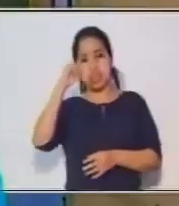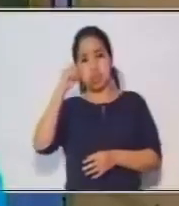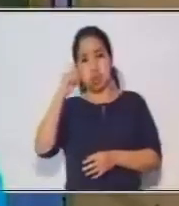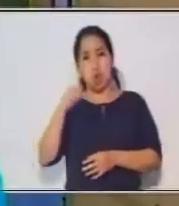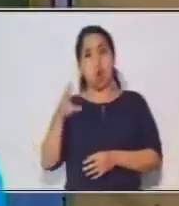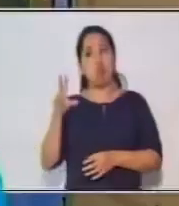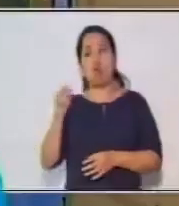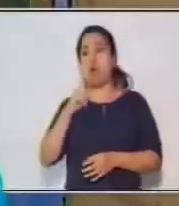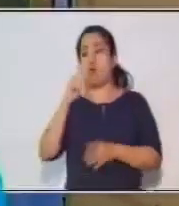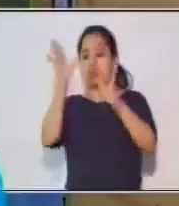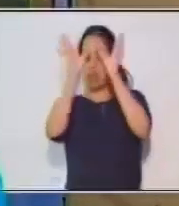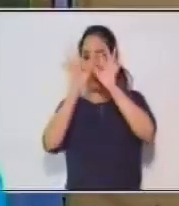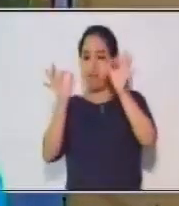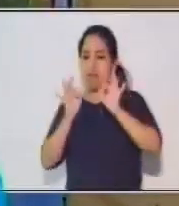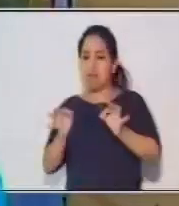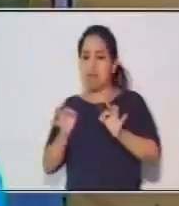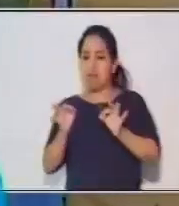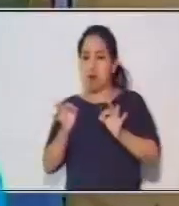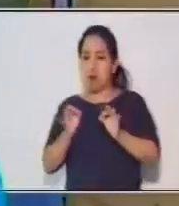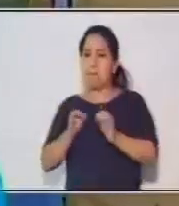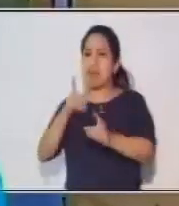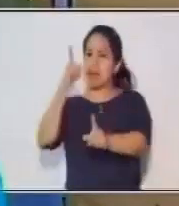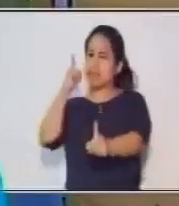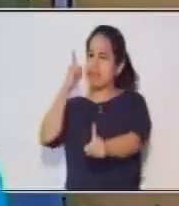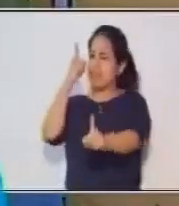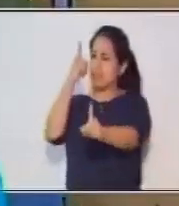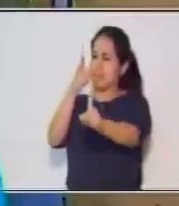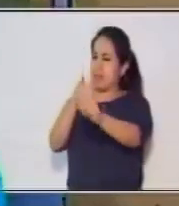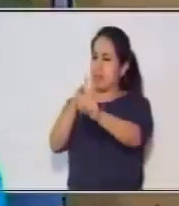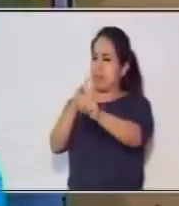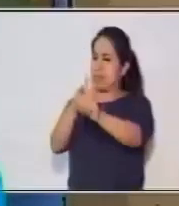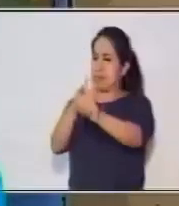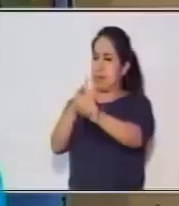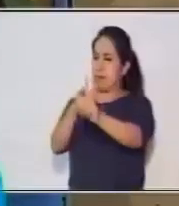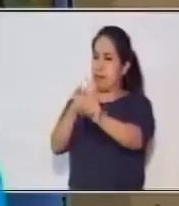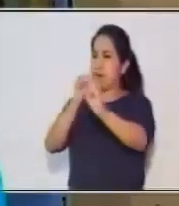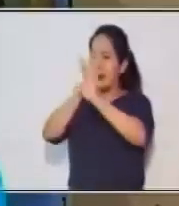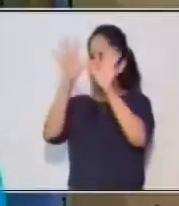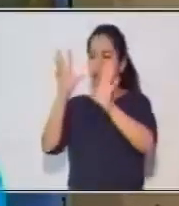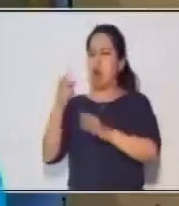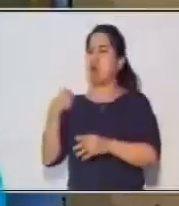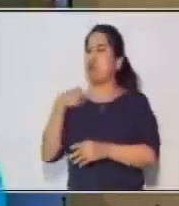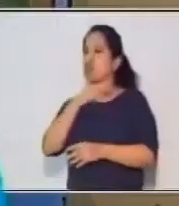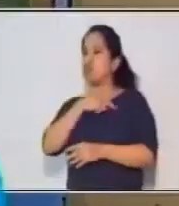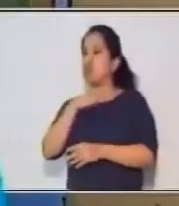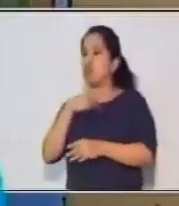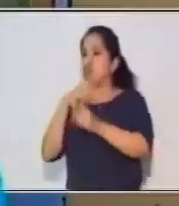forma directa y nosotros tenemos que interpretarlo. Por ejemplo,